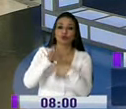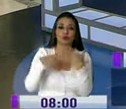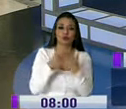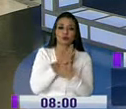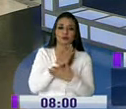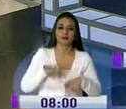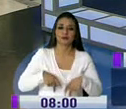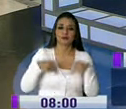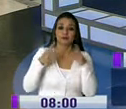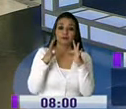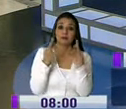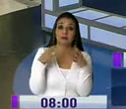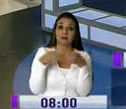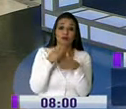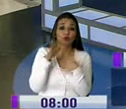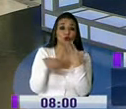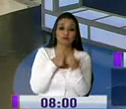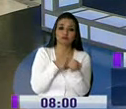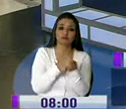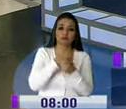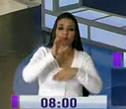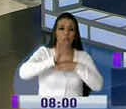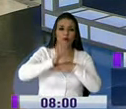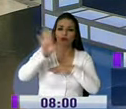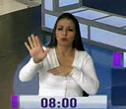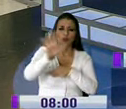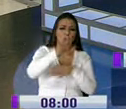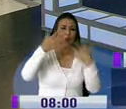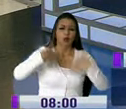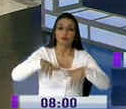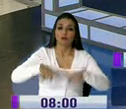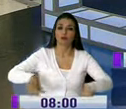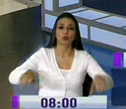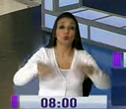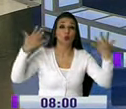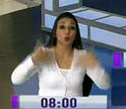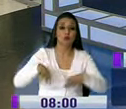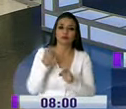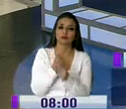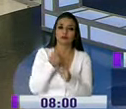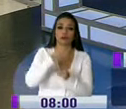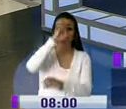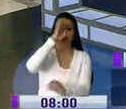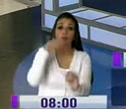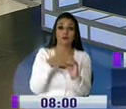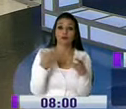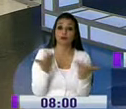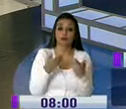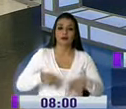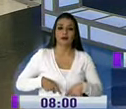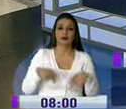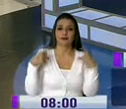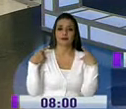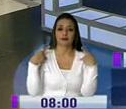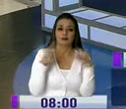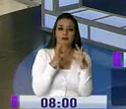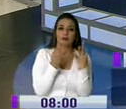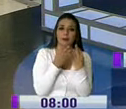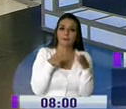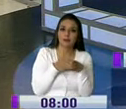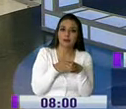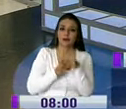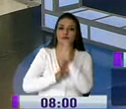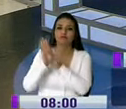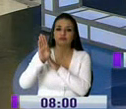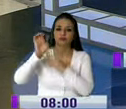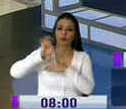patria, todos hacemos desde nuestras trincheras, todos en definitiva buscamos lo mismo. ¿Qué es? Sacar adelante este Ecuador,